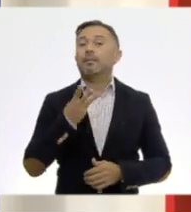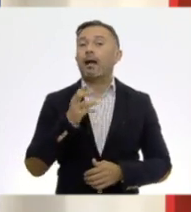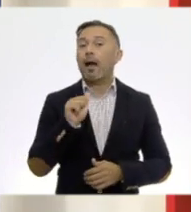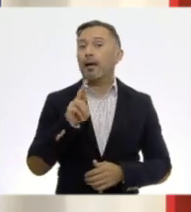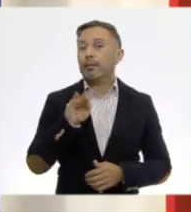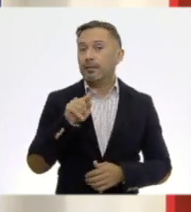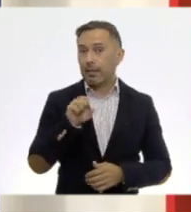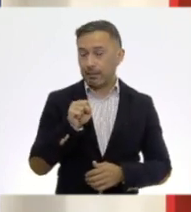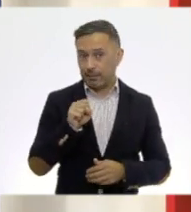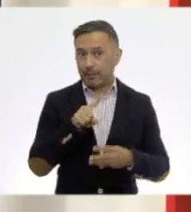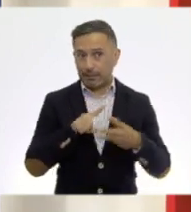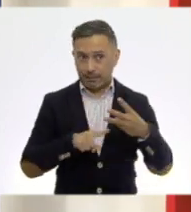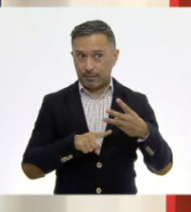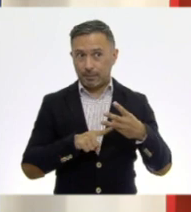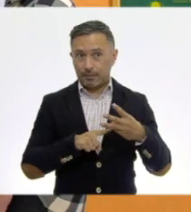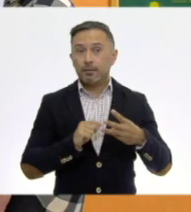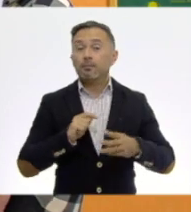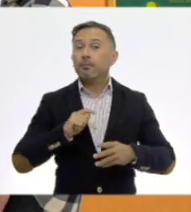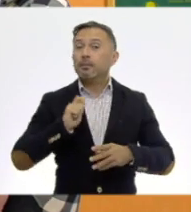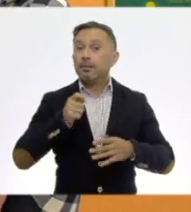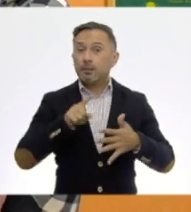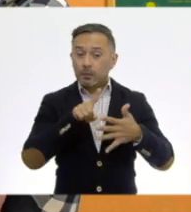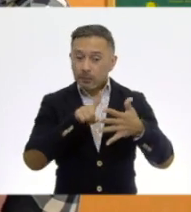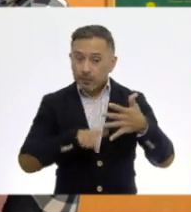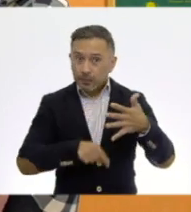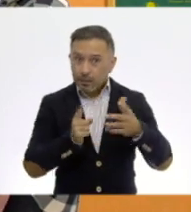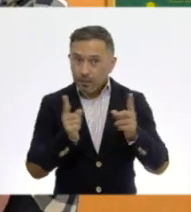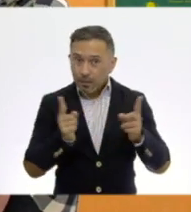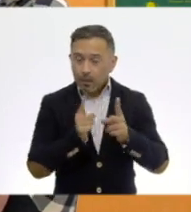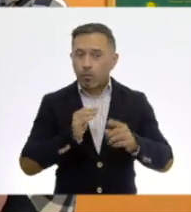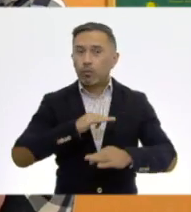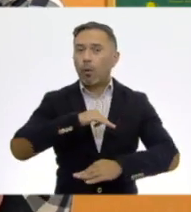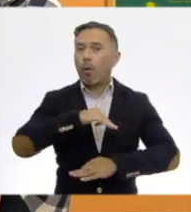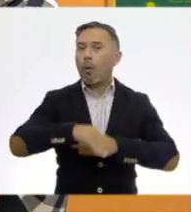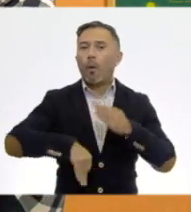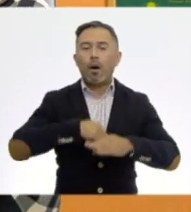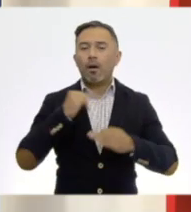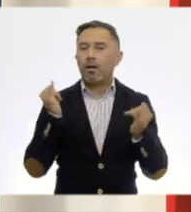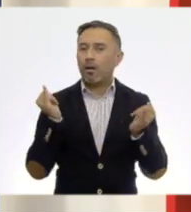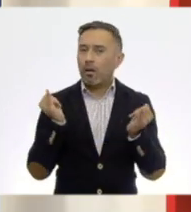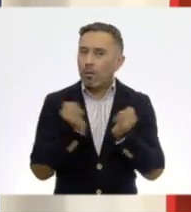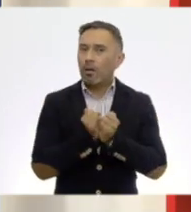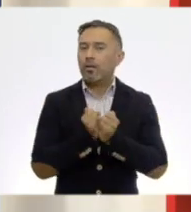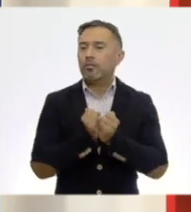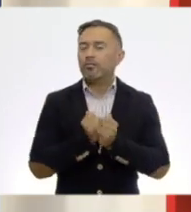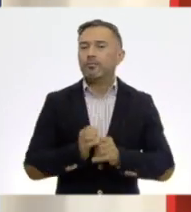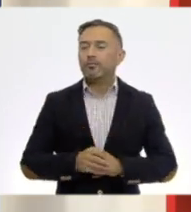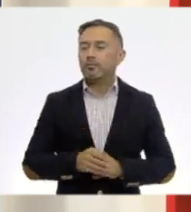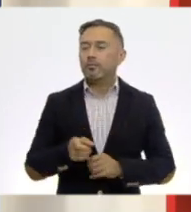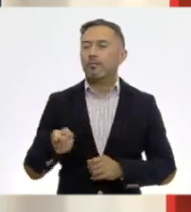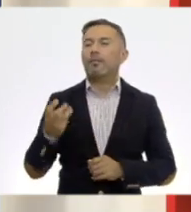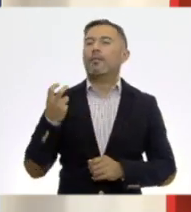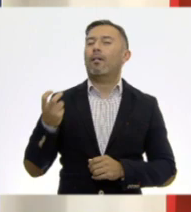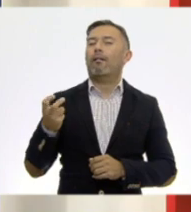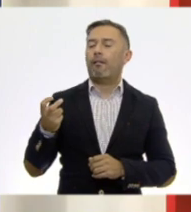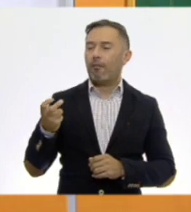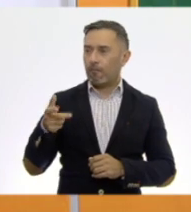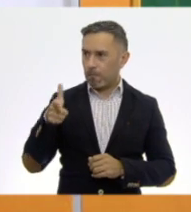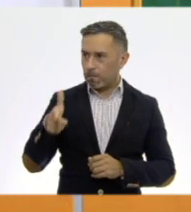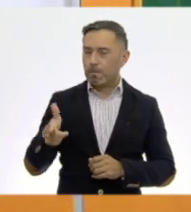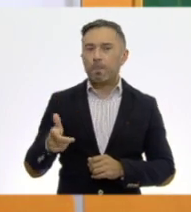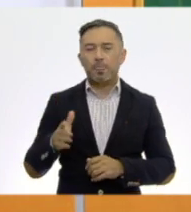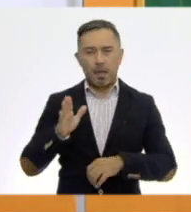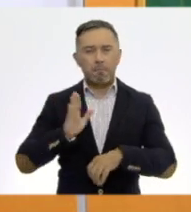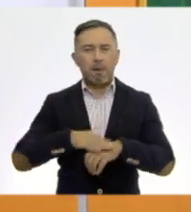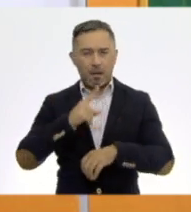aristas y todas sus longitudes son iguales. Ajá, esa es un poco